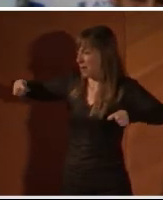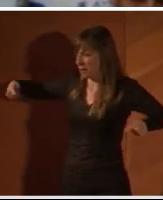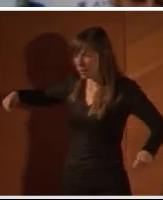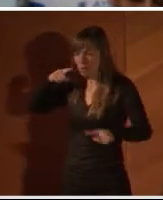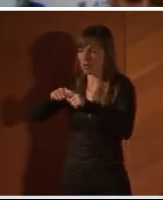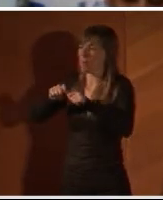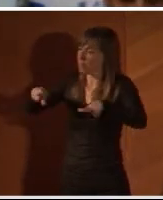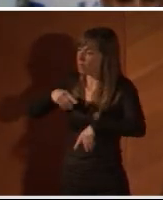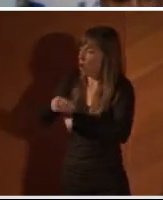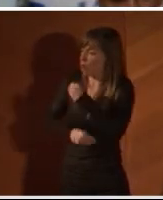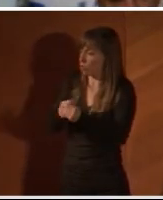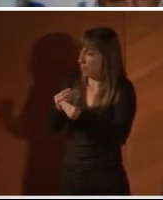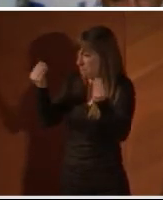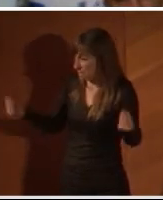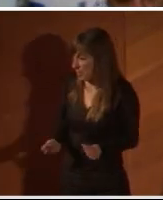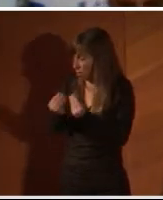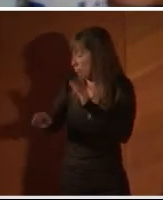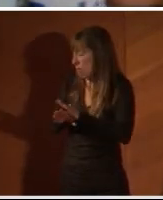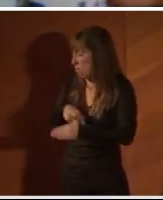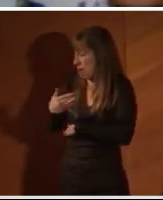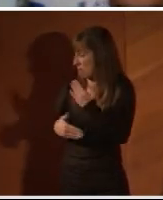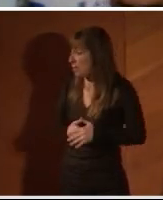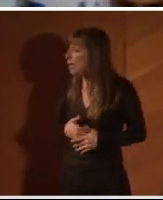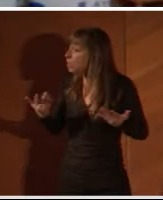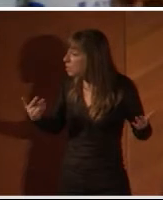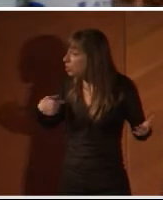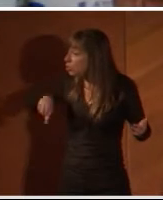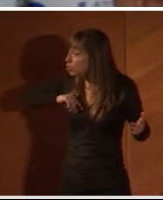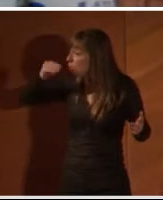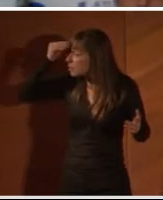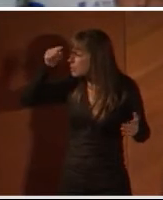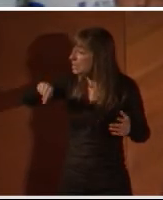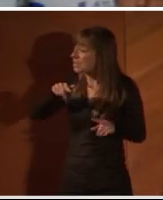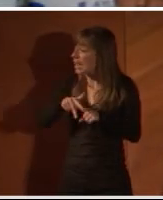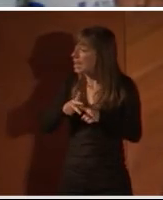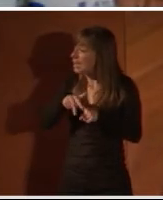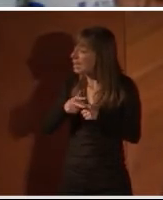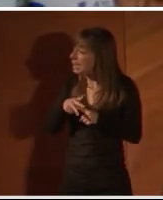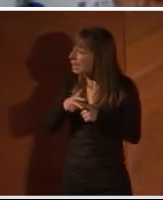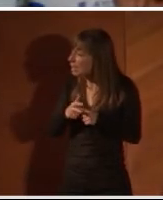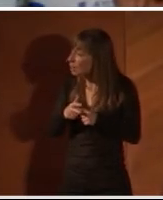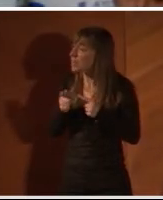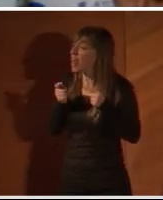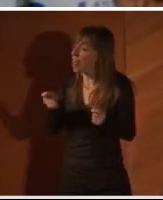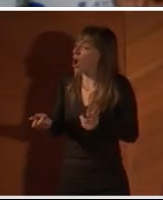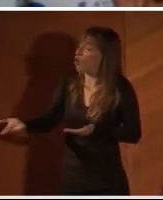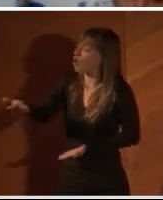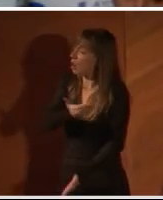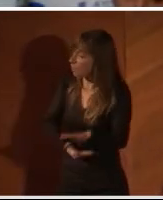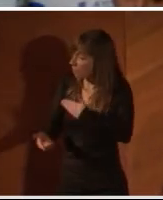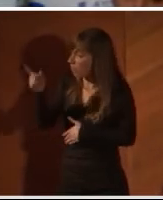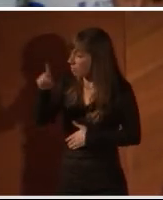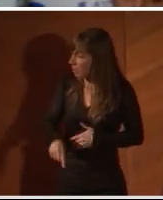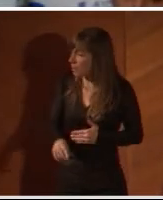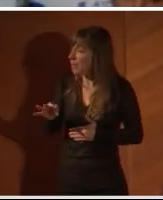plataforma y seguir en esta línea, ¿no? Entendemos que la ética también de lo colaborativo, ¿no? y del software